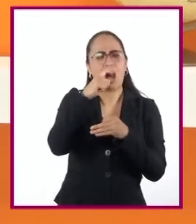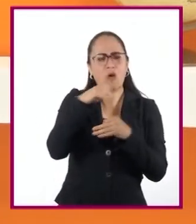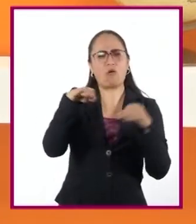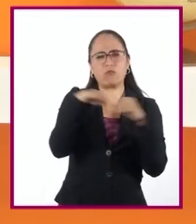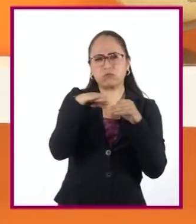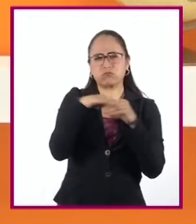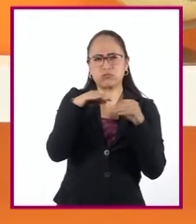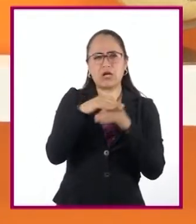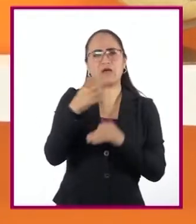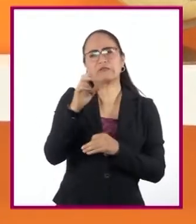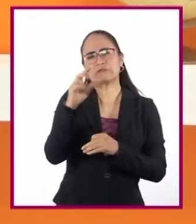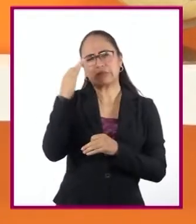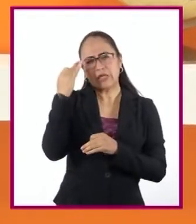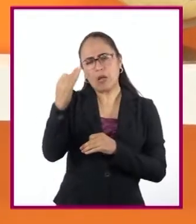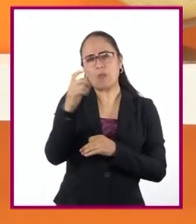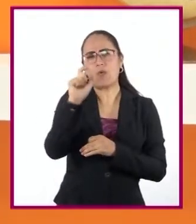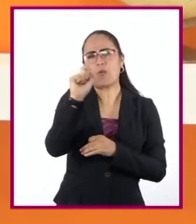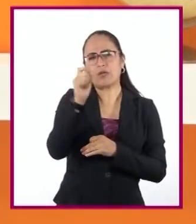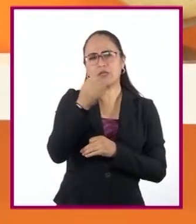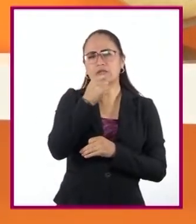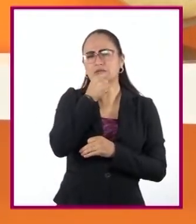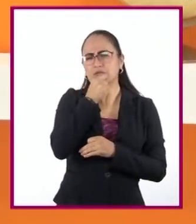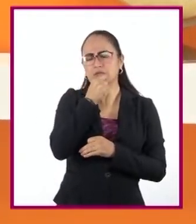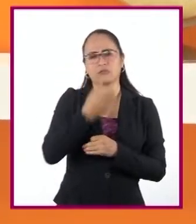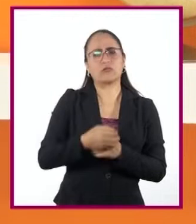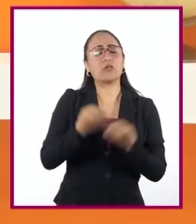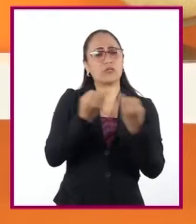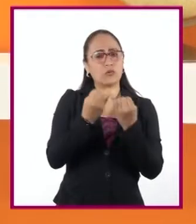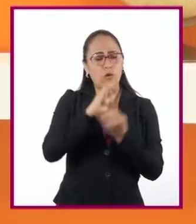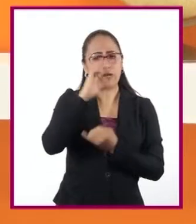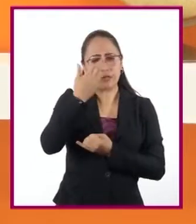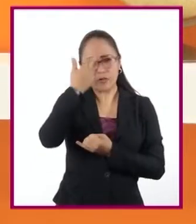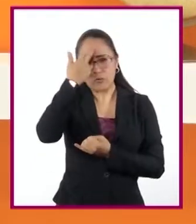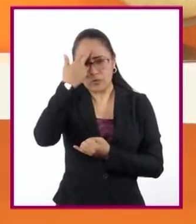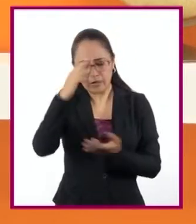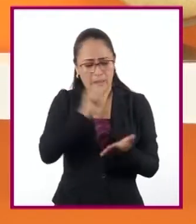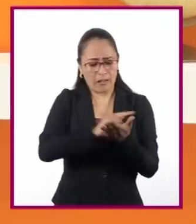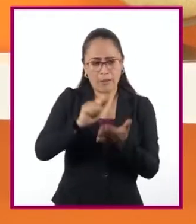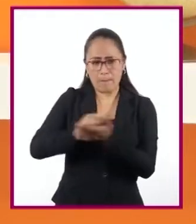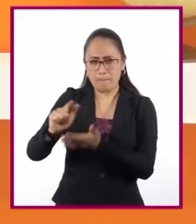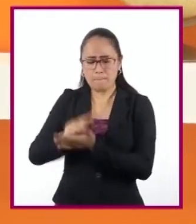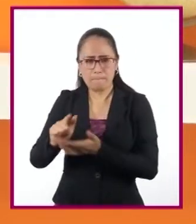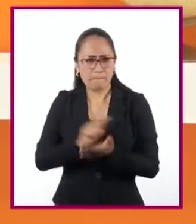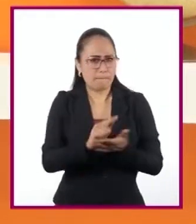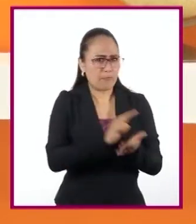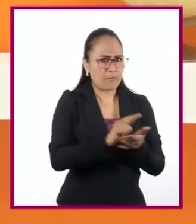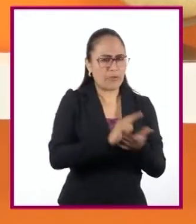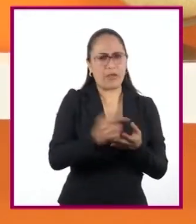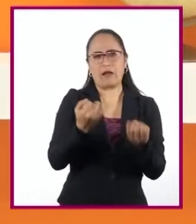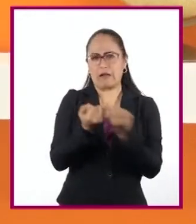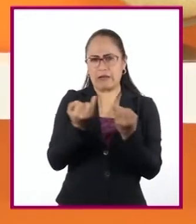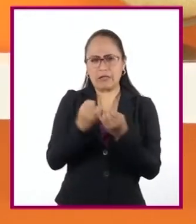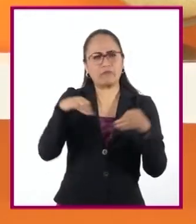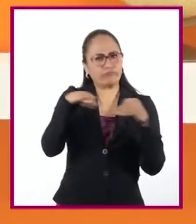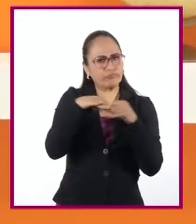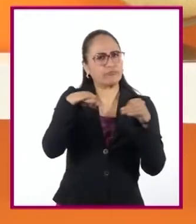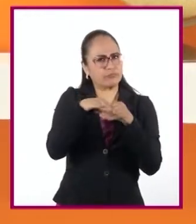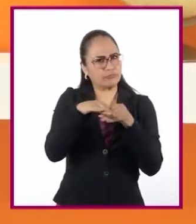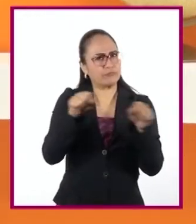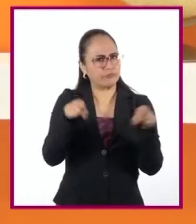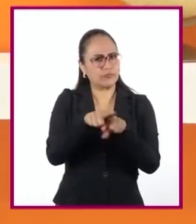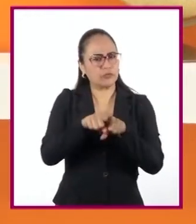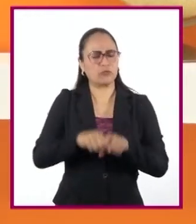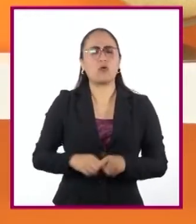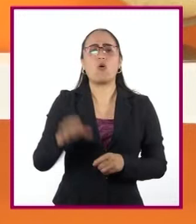durante 20 segundos. Y recuerden limpiar y desinfectar las superficies que tocan con frecuencia. Hoy